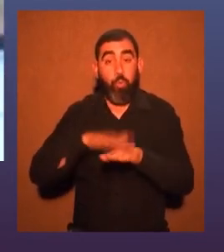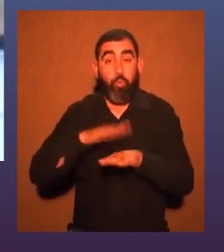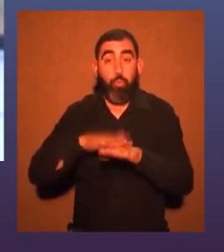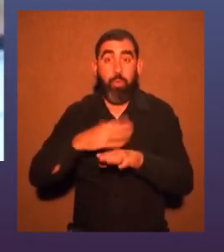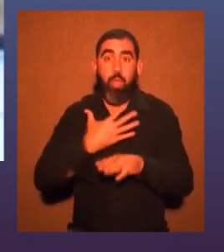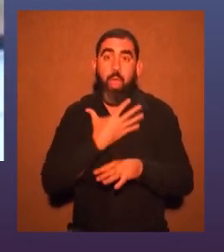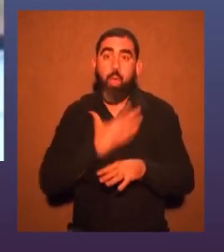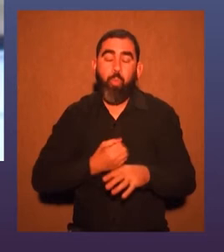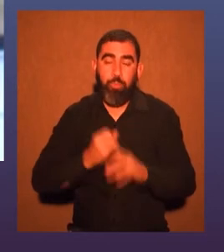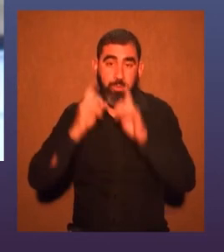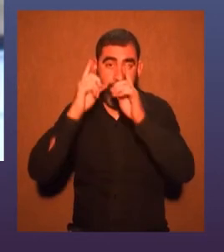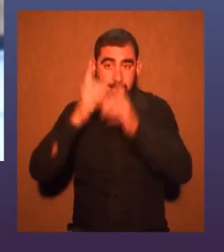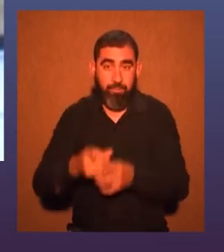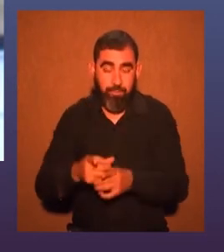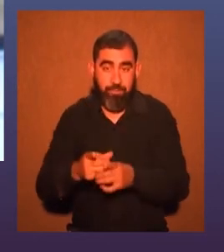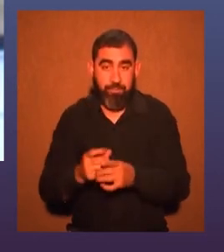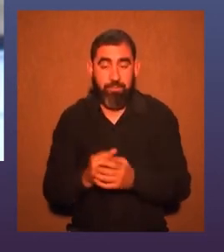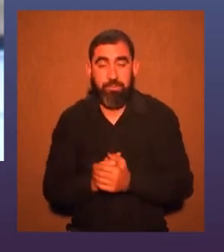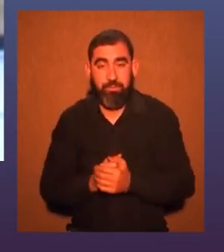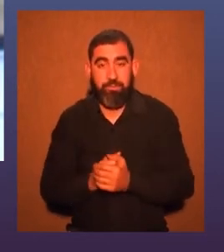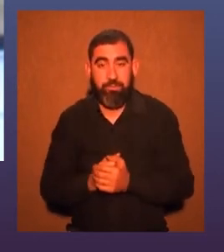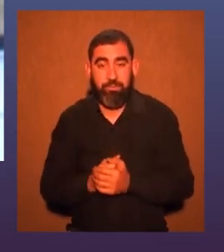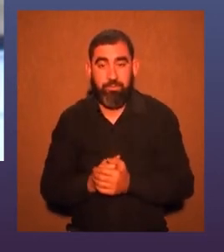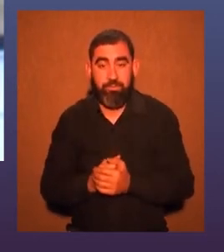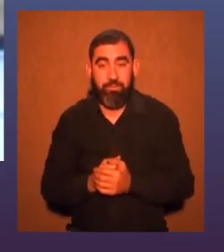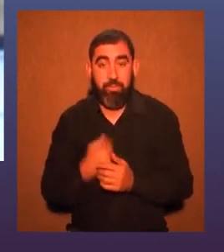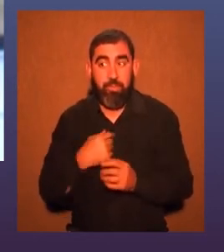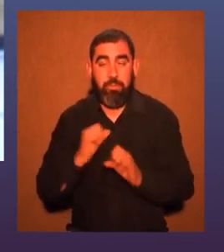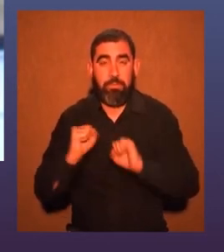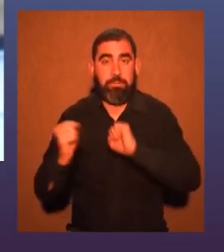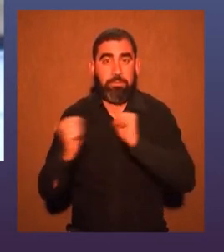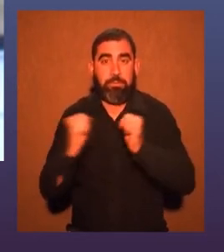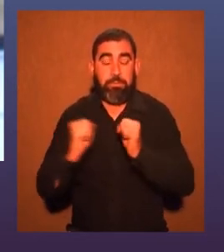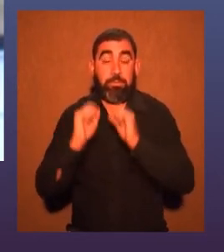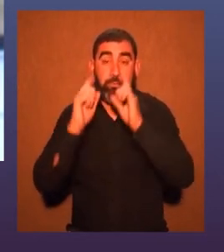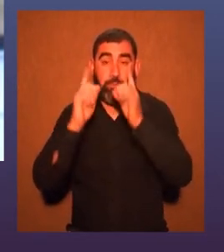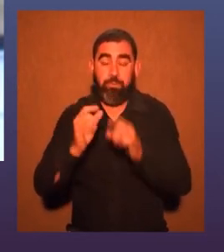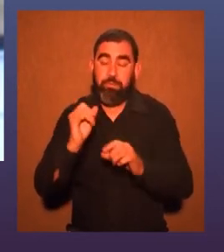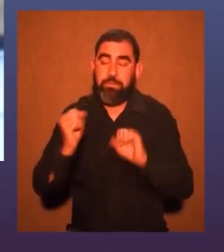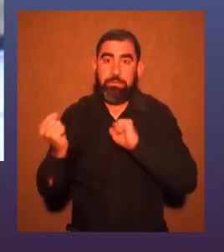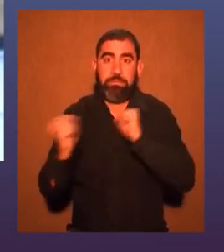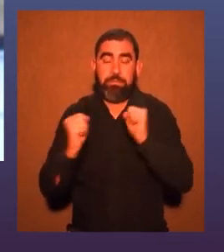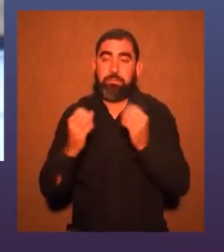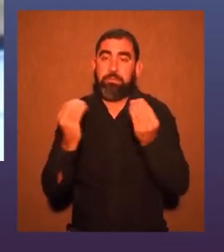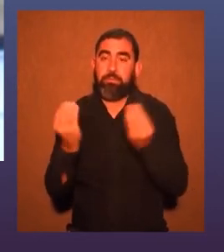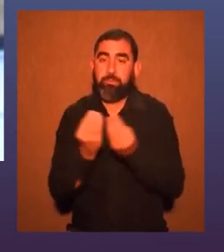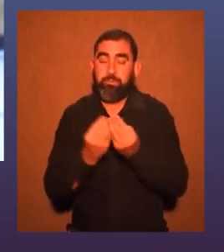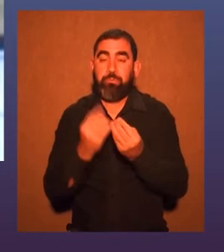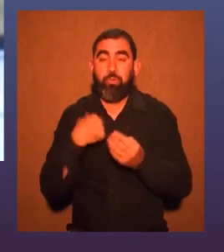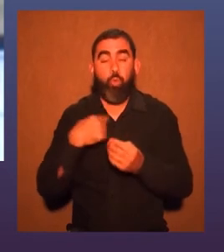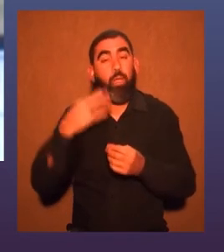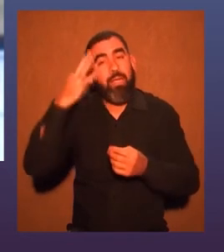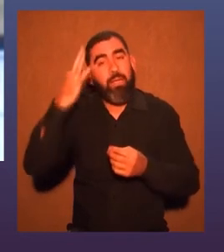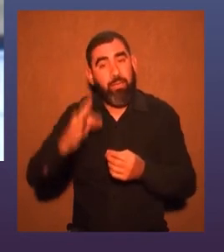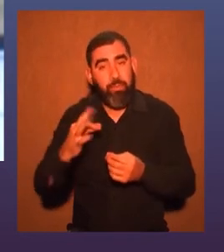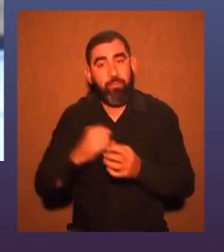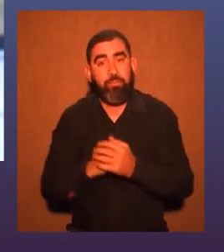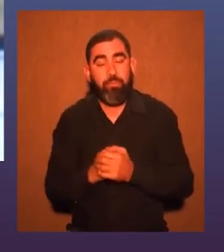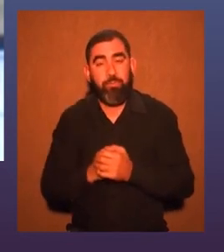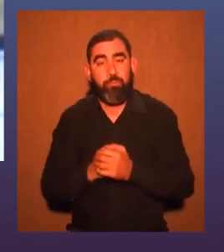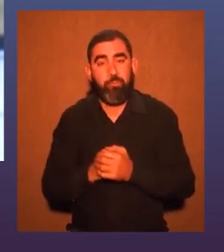otro momento de angustia, ¿no? Seguimos con un momento de tensión, ¿no? O sea, exacto, igual ahí creo que para los